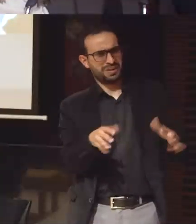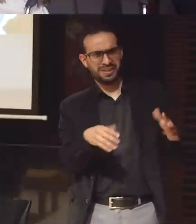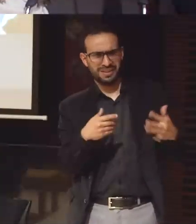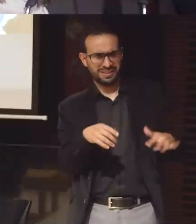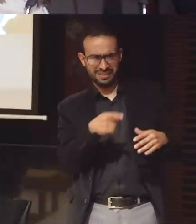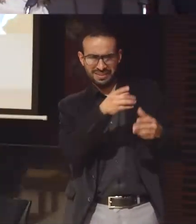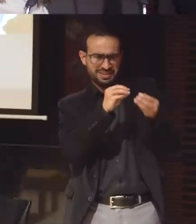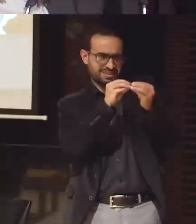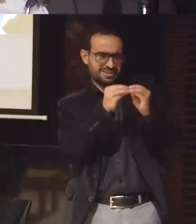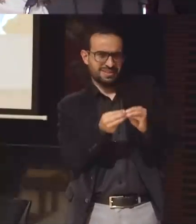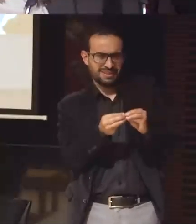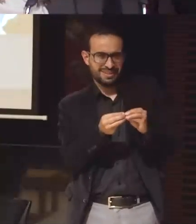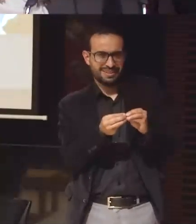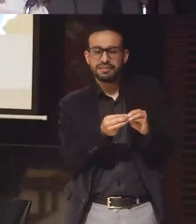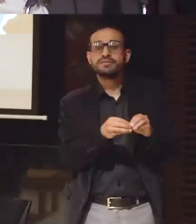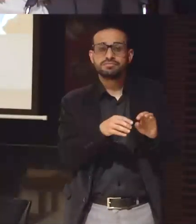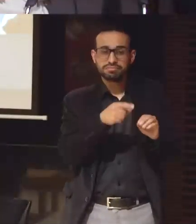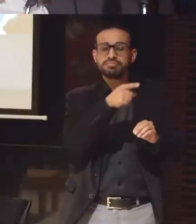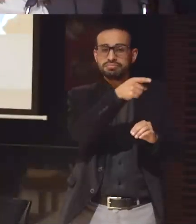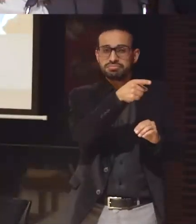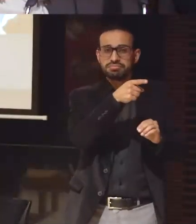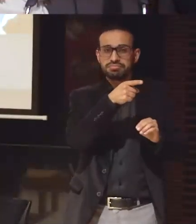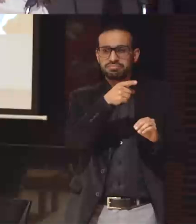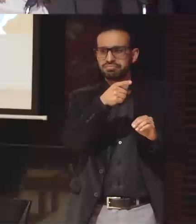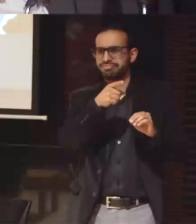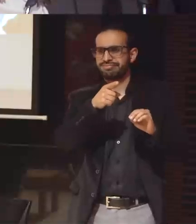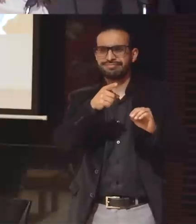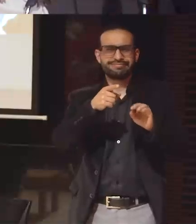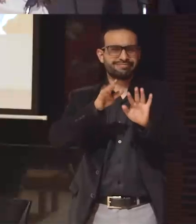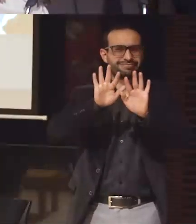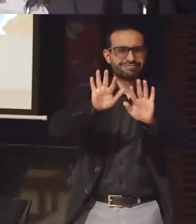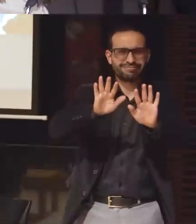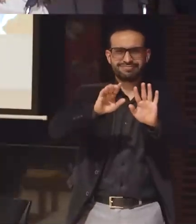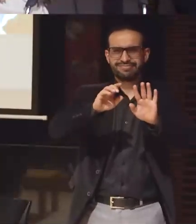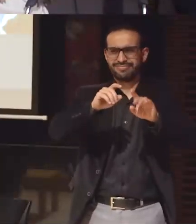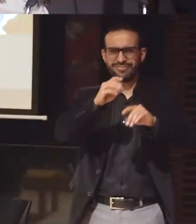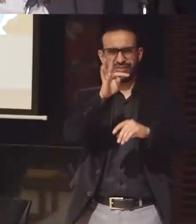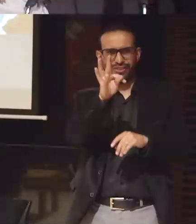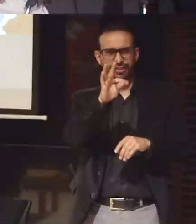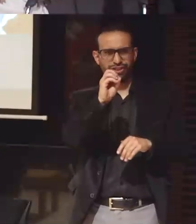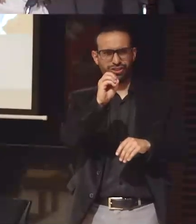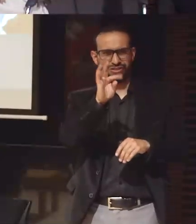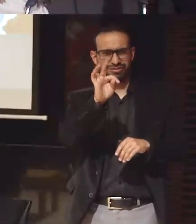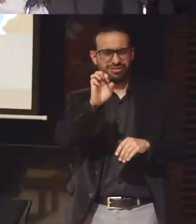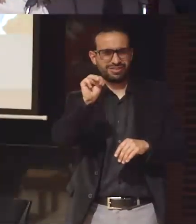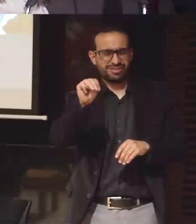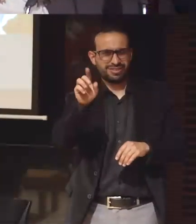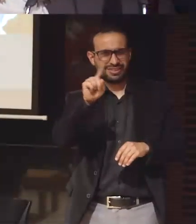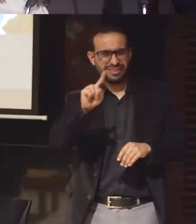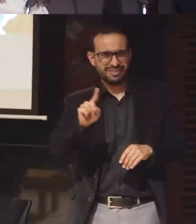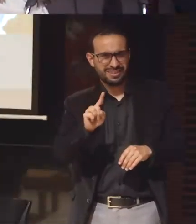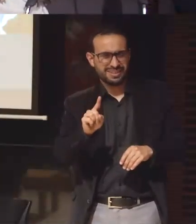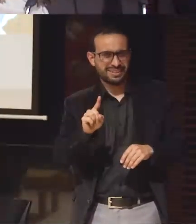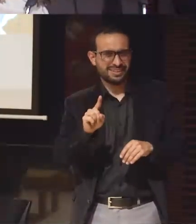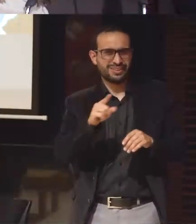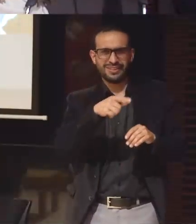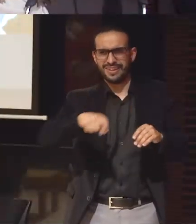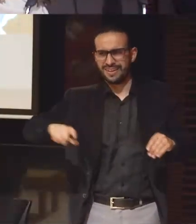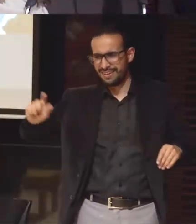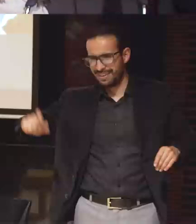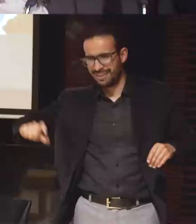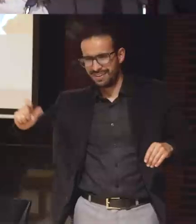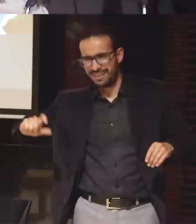vuelta a recibir esas formas de intervenir los tótems, que son formas de graffiti, que